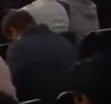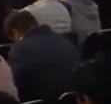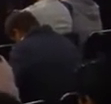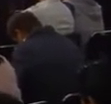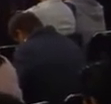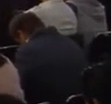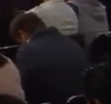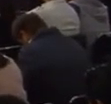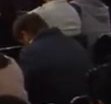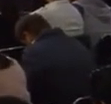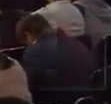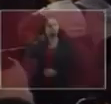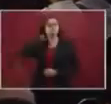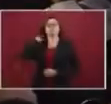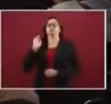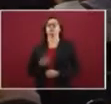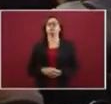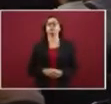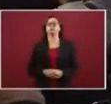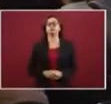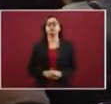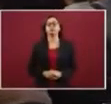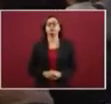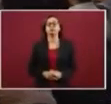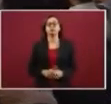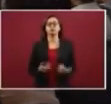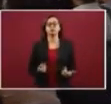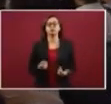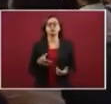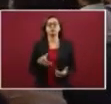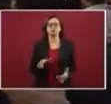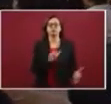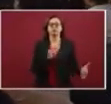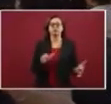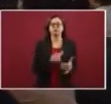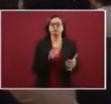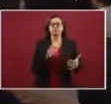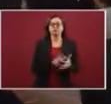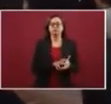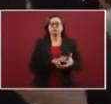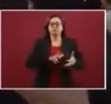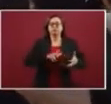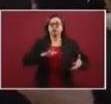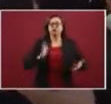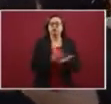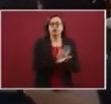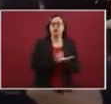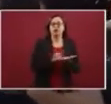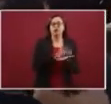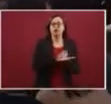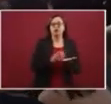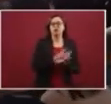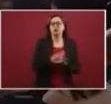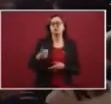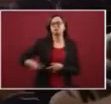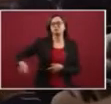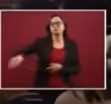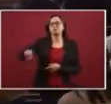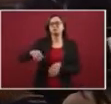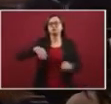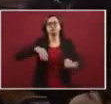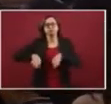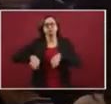una plusvalía que se genera por la explotación a los trabajadores, a